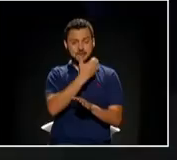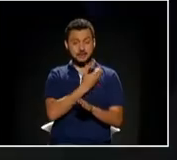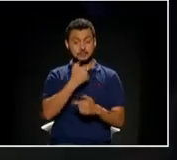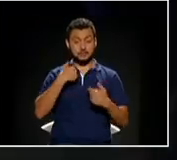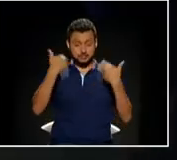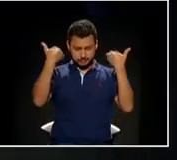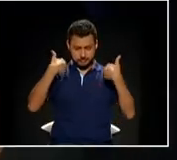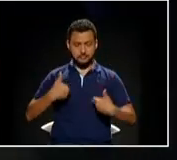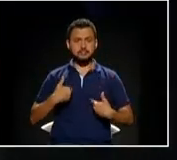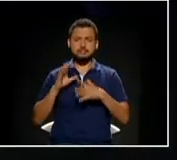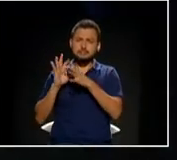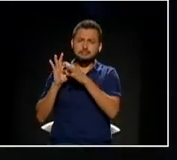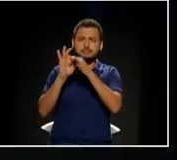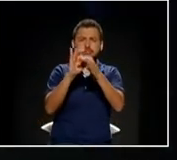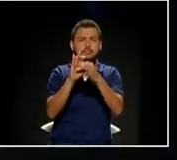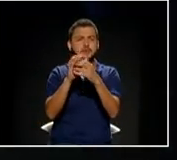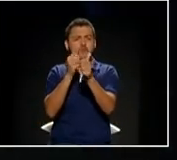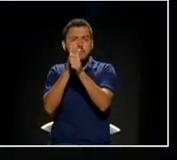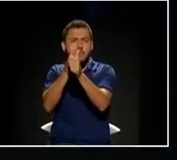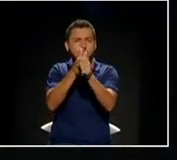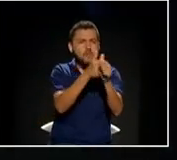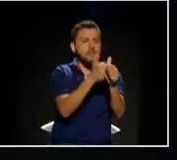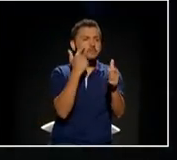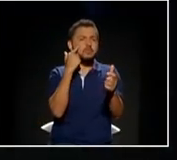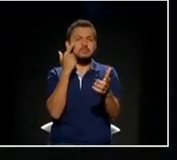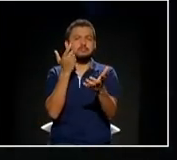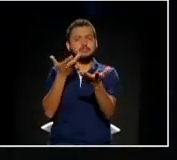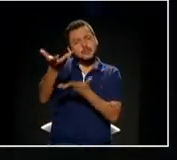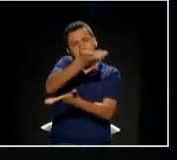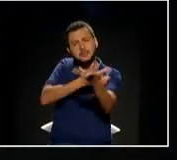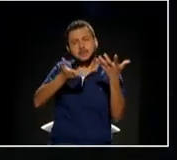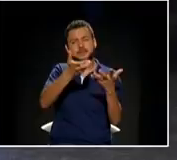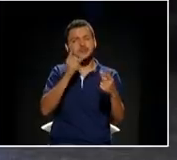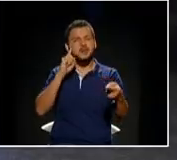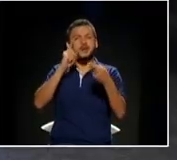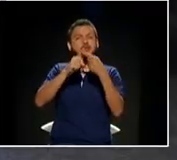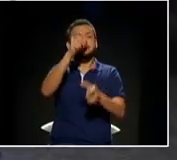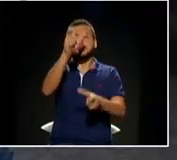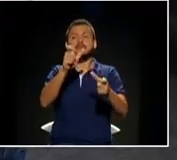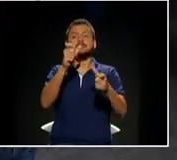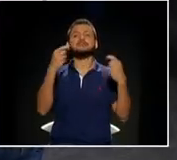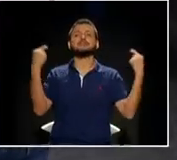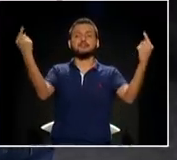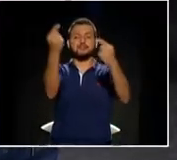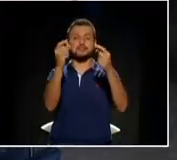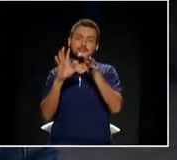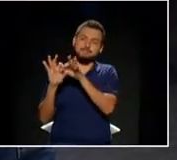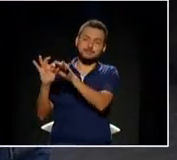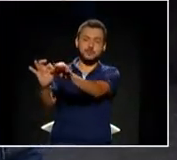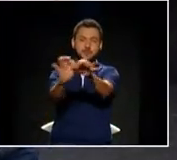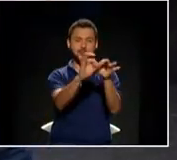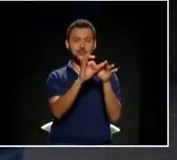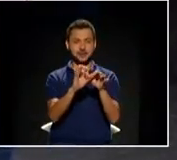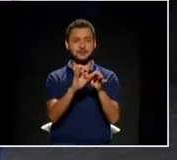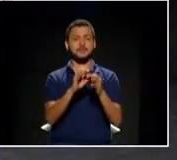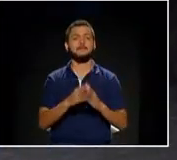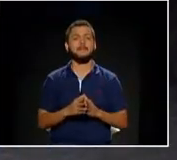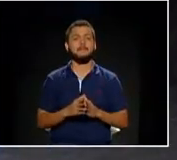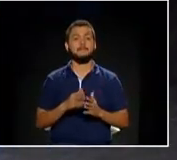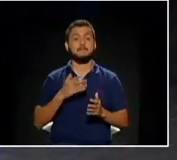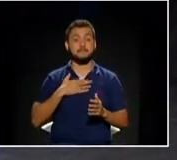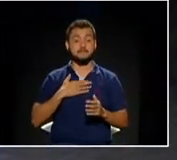un alcalde que con propósitos comunes una medellín y también quiero decirle a medellín que nosotros tenemos una idea muy concreta